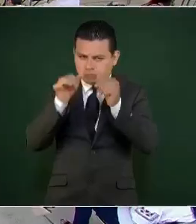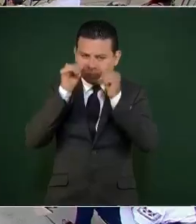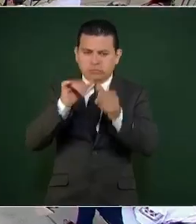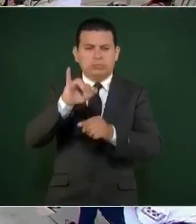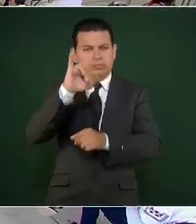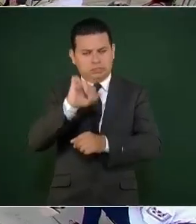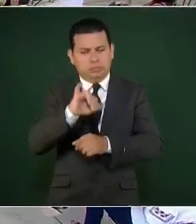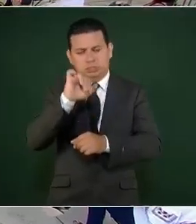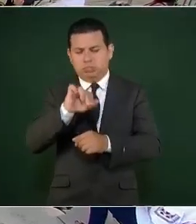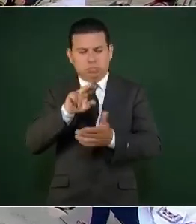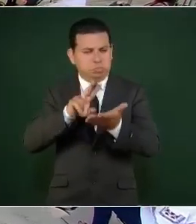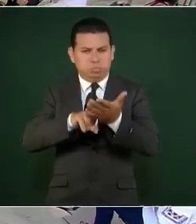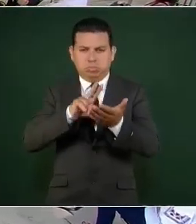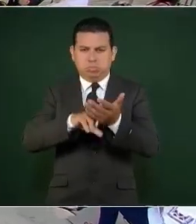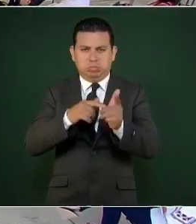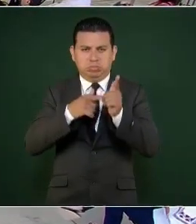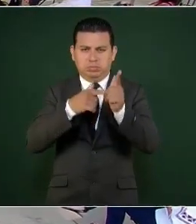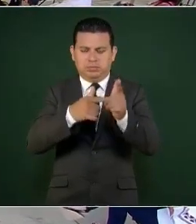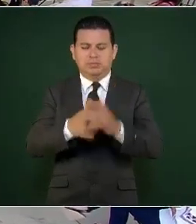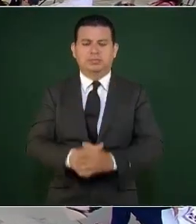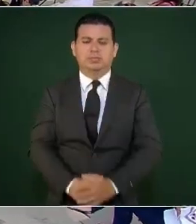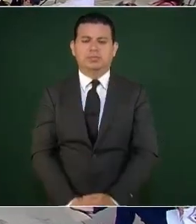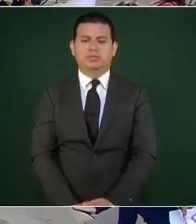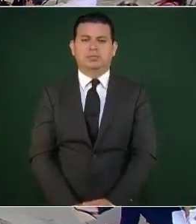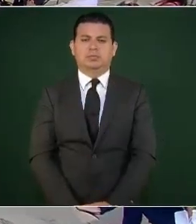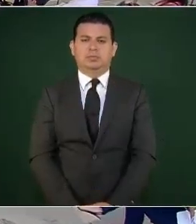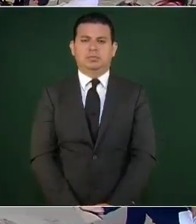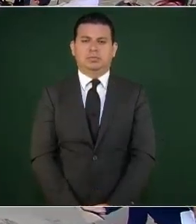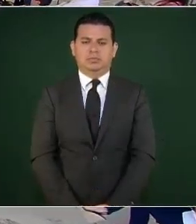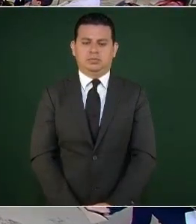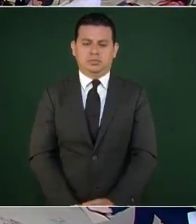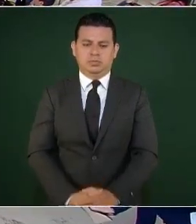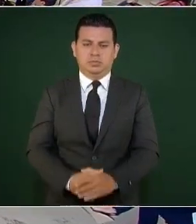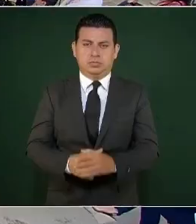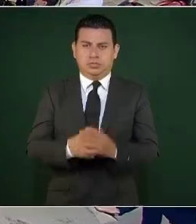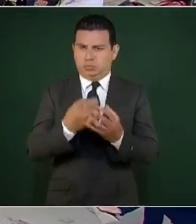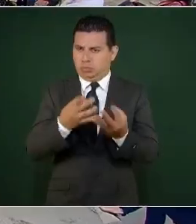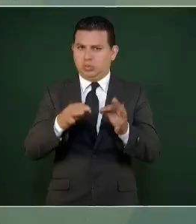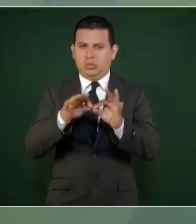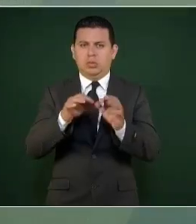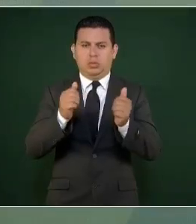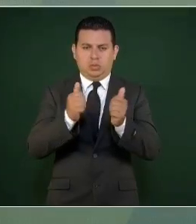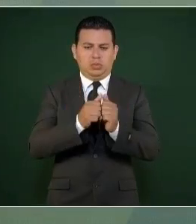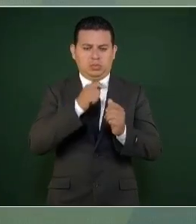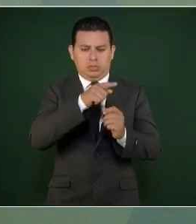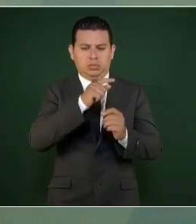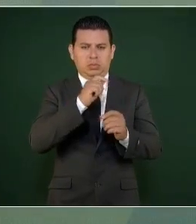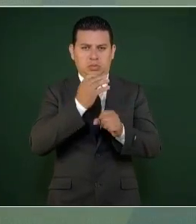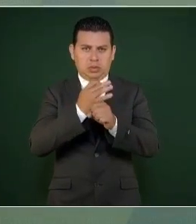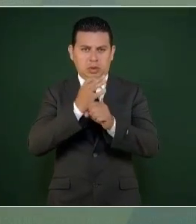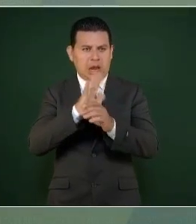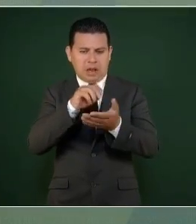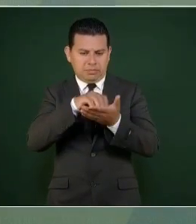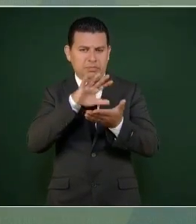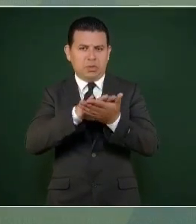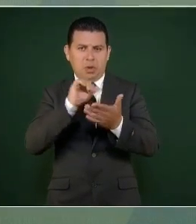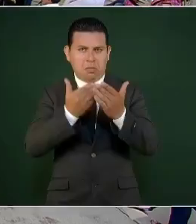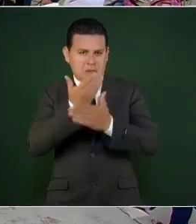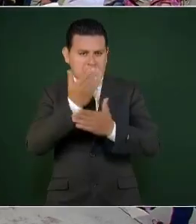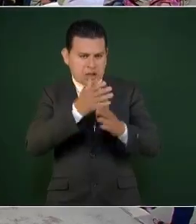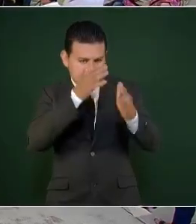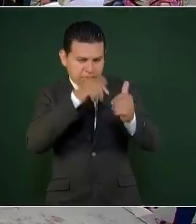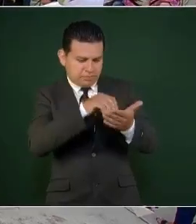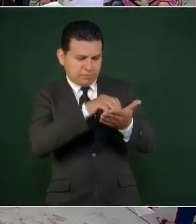esa es la situación del reporte de hoy por la mañana.